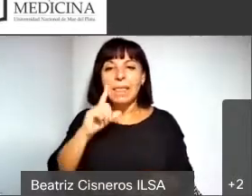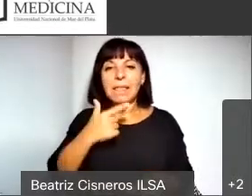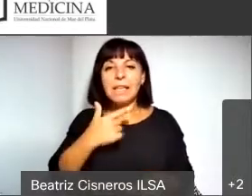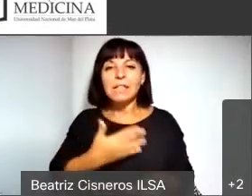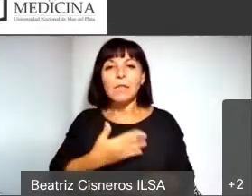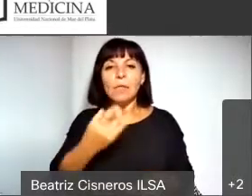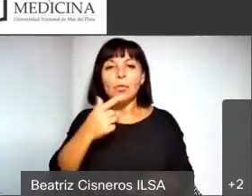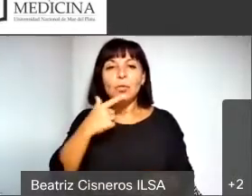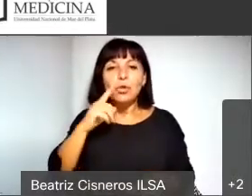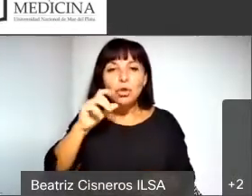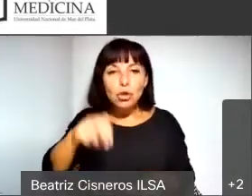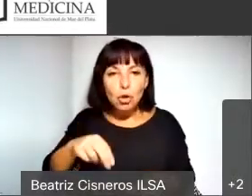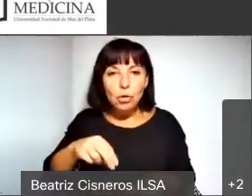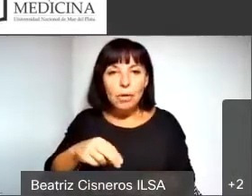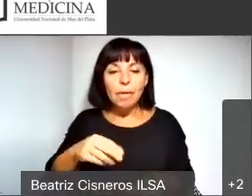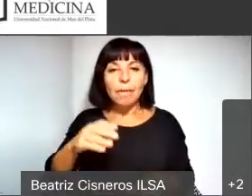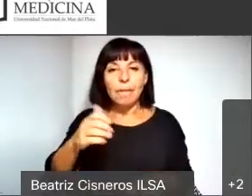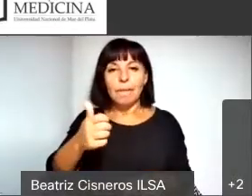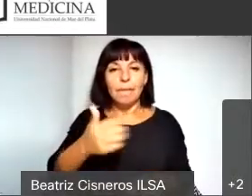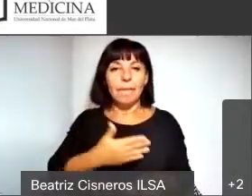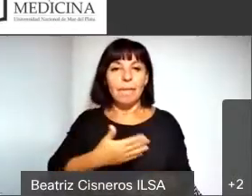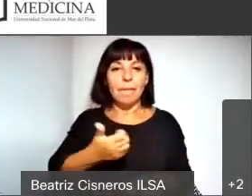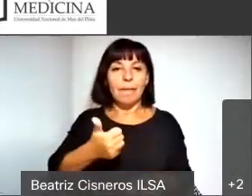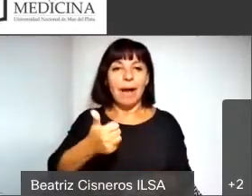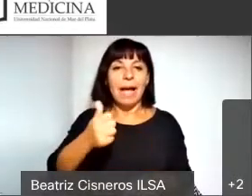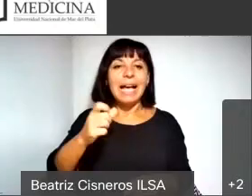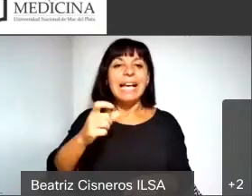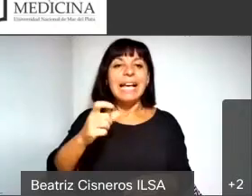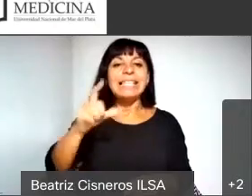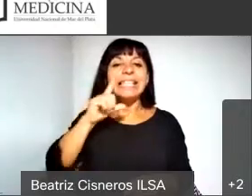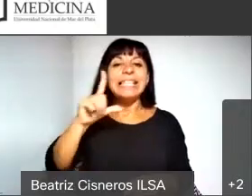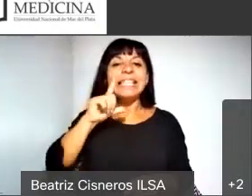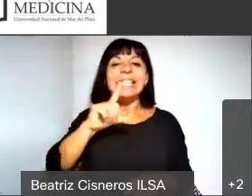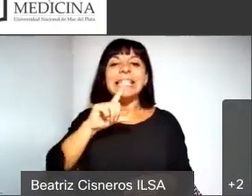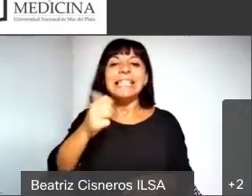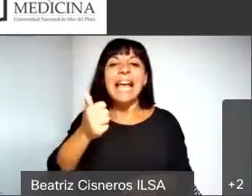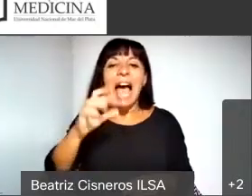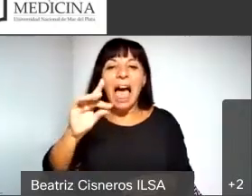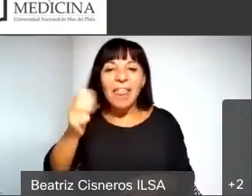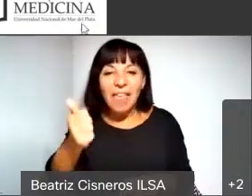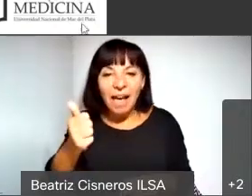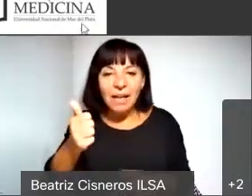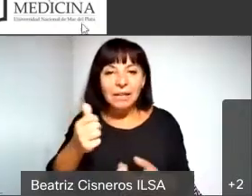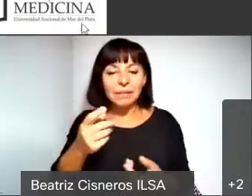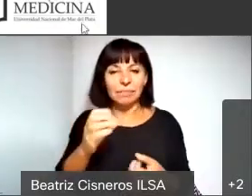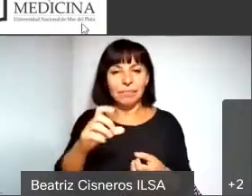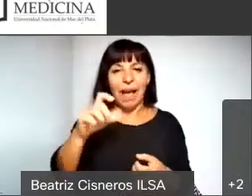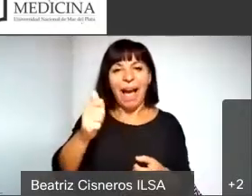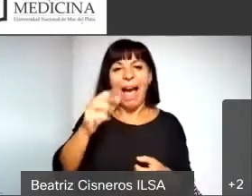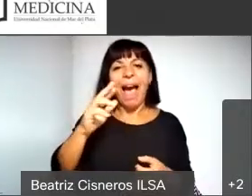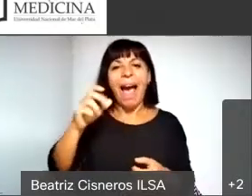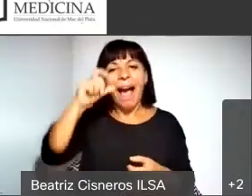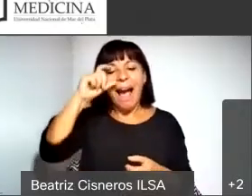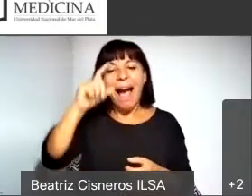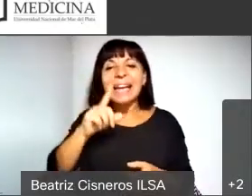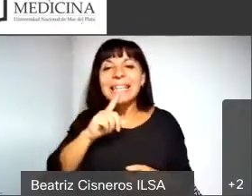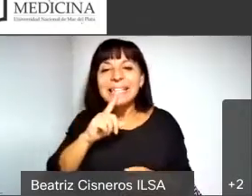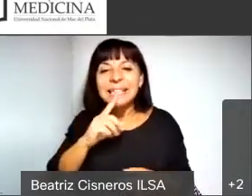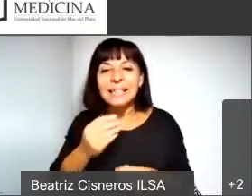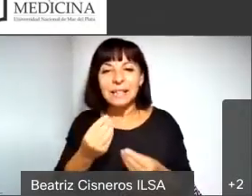carriers, ¿sí? Los carriers lo que van a hacer es transportar moléculas pequeñas